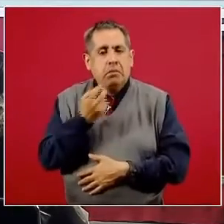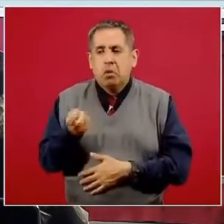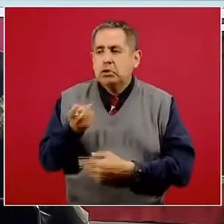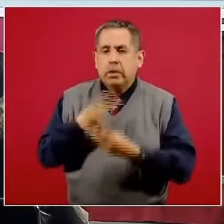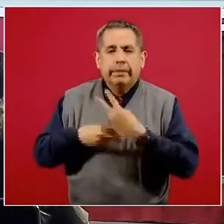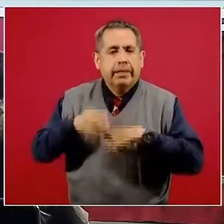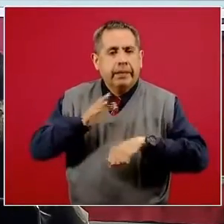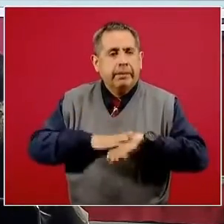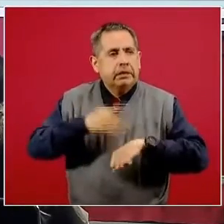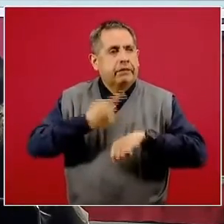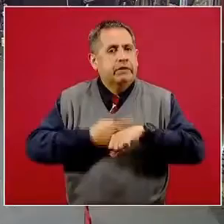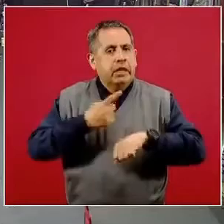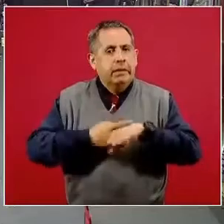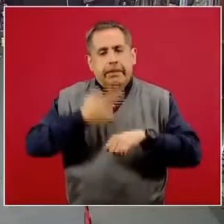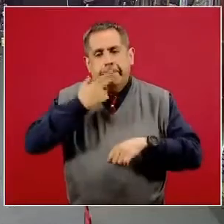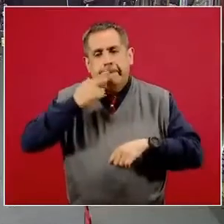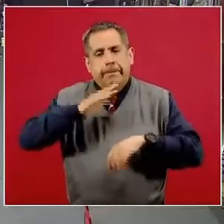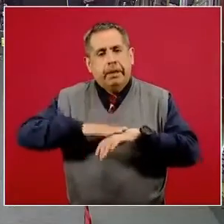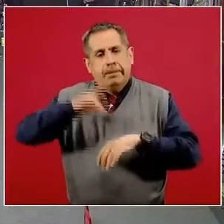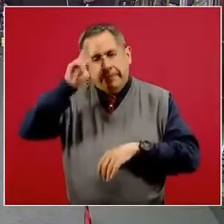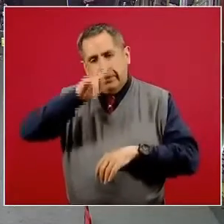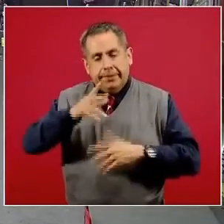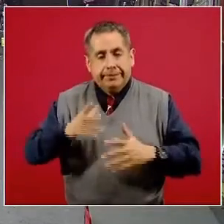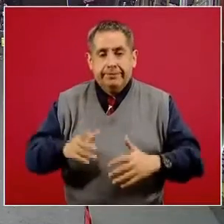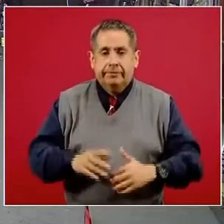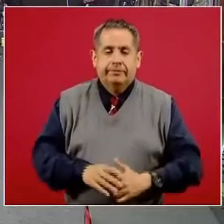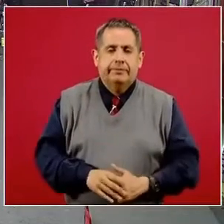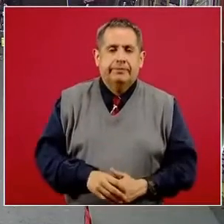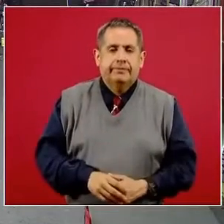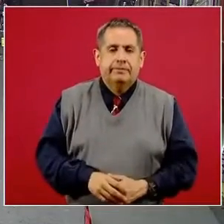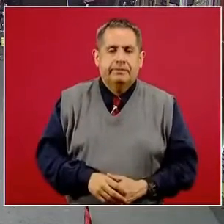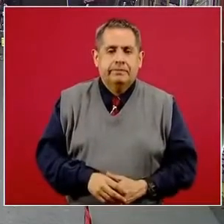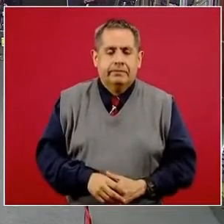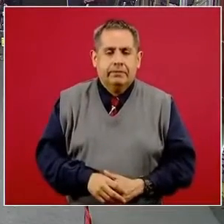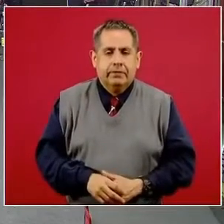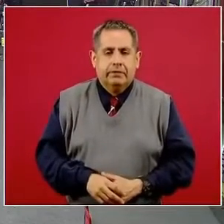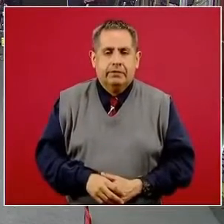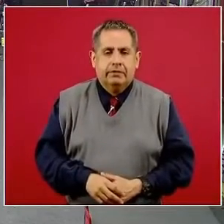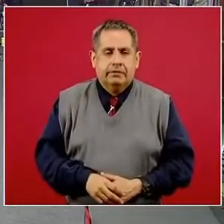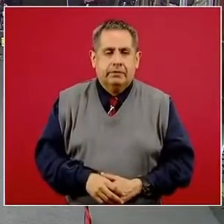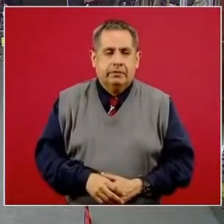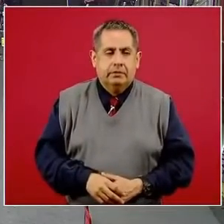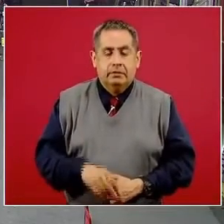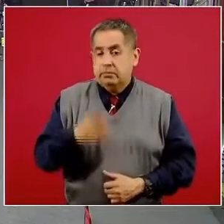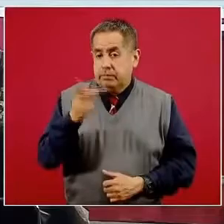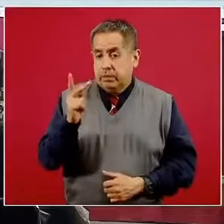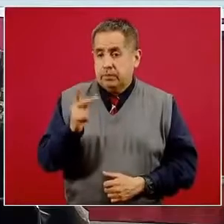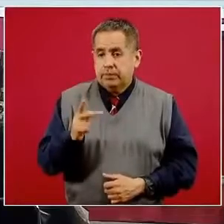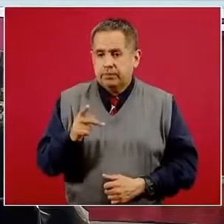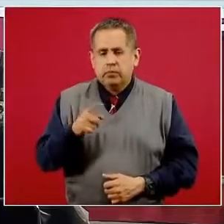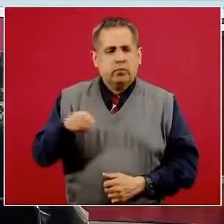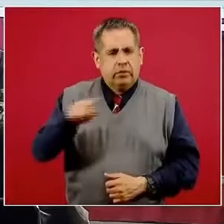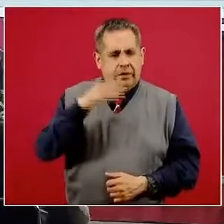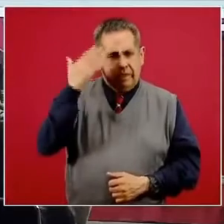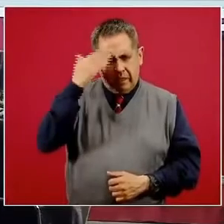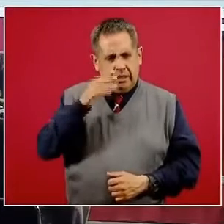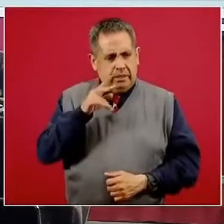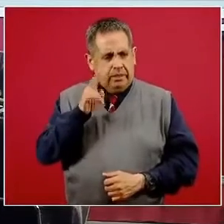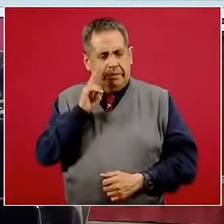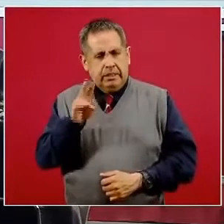prevalencia de la diabetes. La que sigue, por favor. Sin embargo, ustedes pueden ver